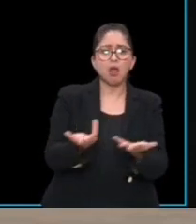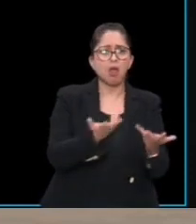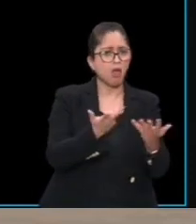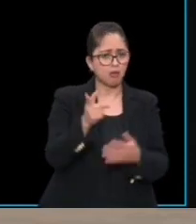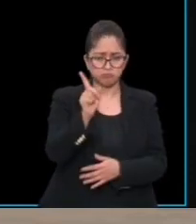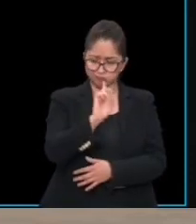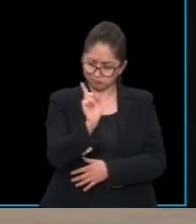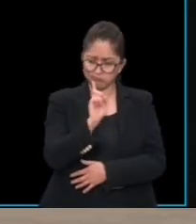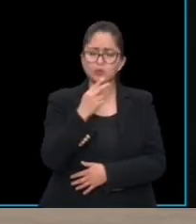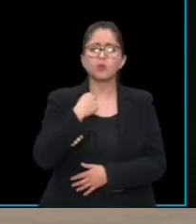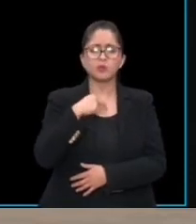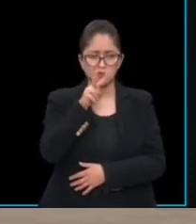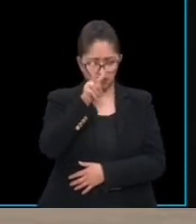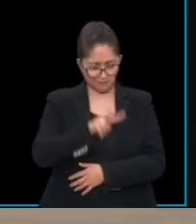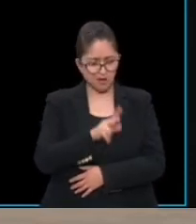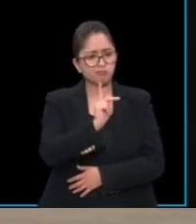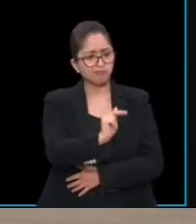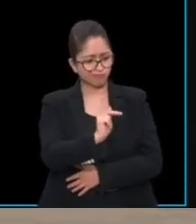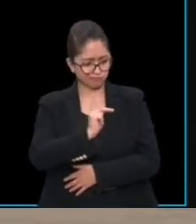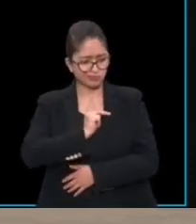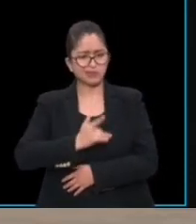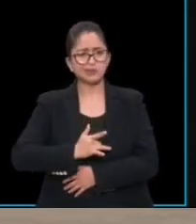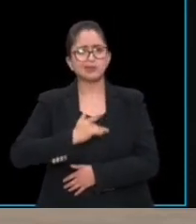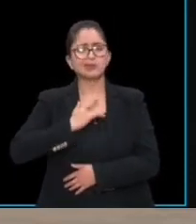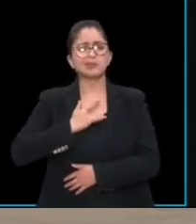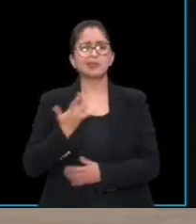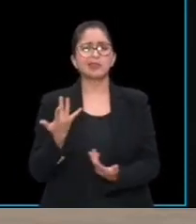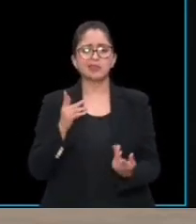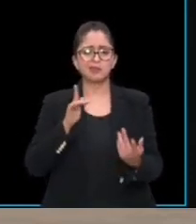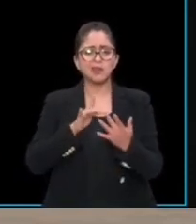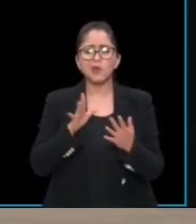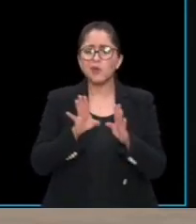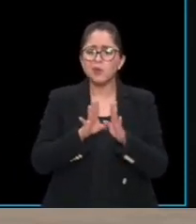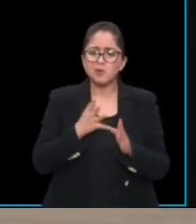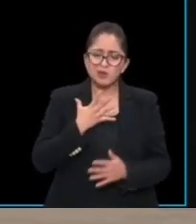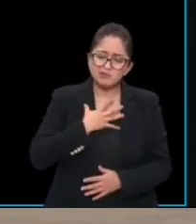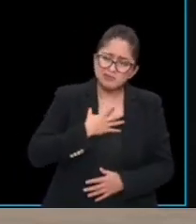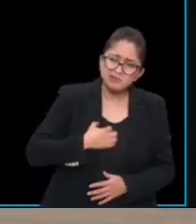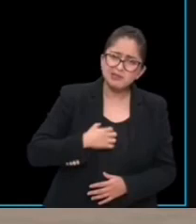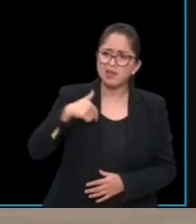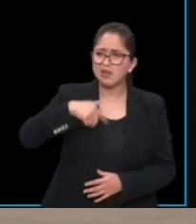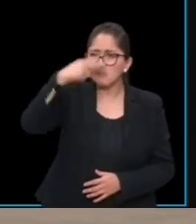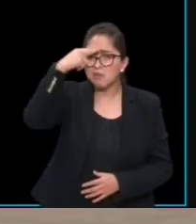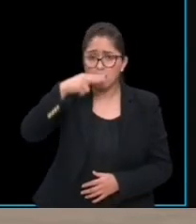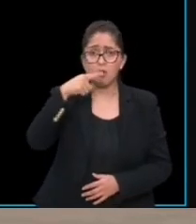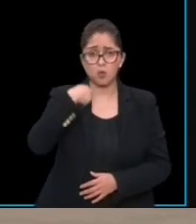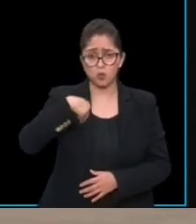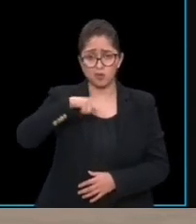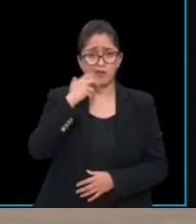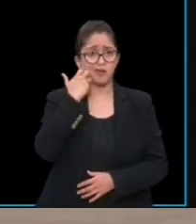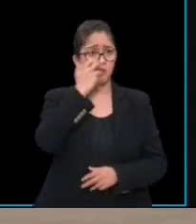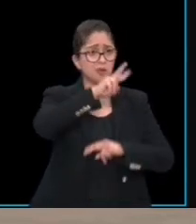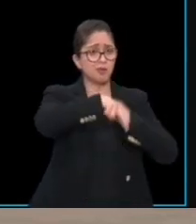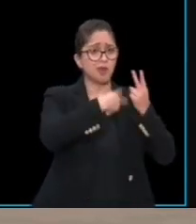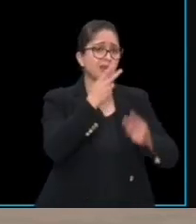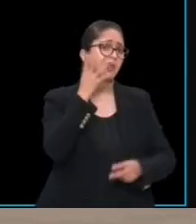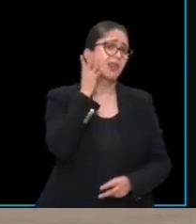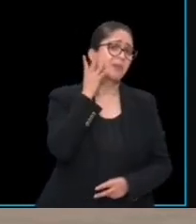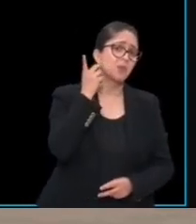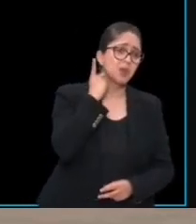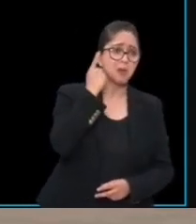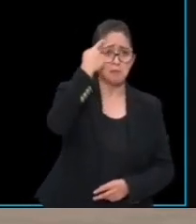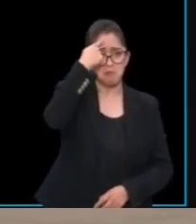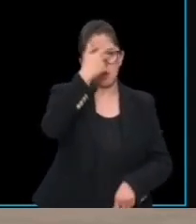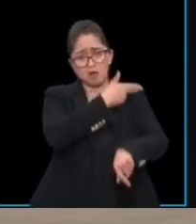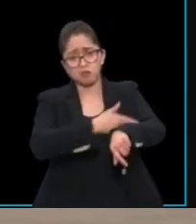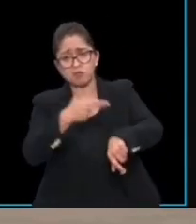sentimos... nos duele también lo que está pasando en el país, que vamos a ir a la Cámara de Diputados a trabajar por ese México en el que creemos, que no es el